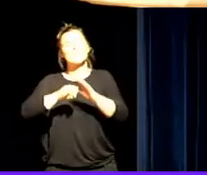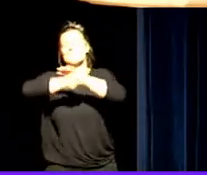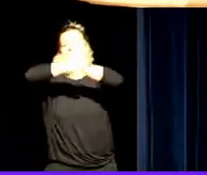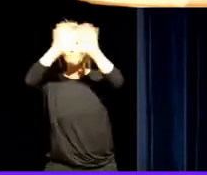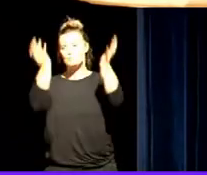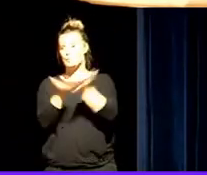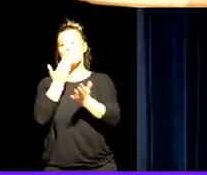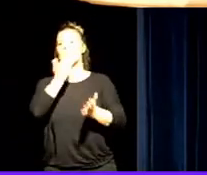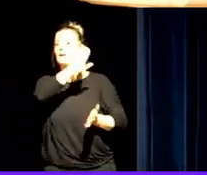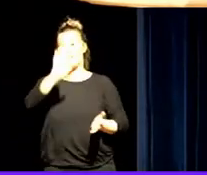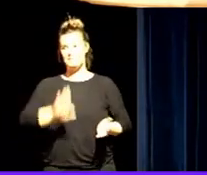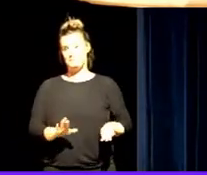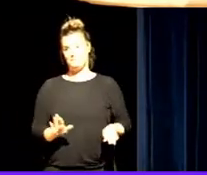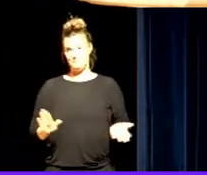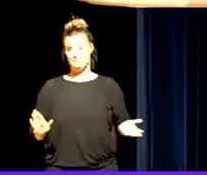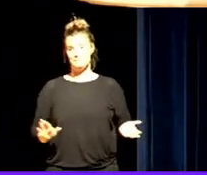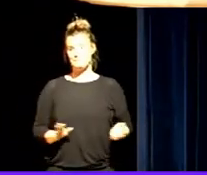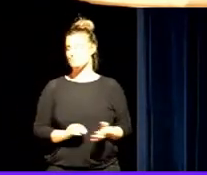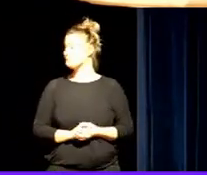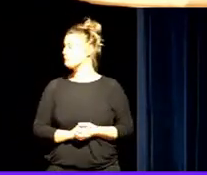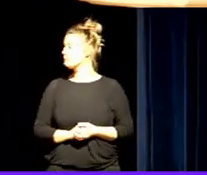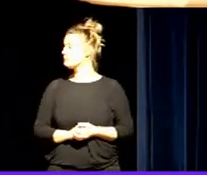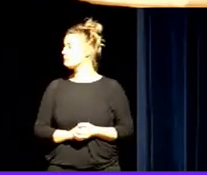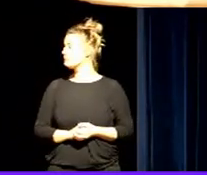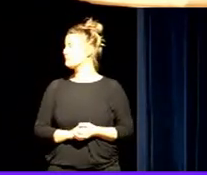¿no? Según parece.